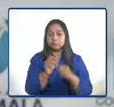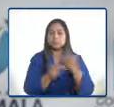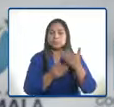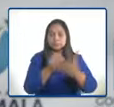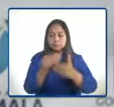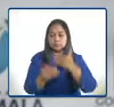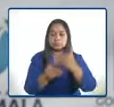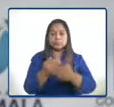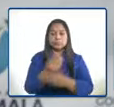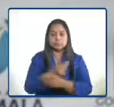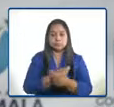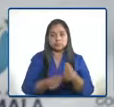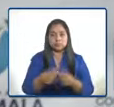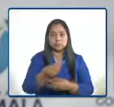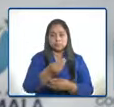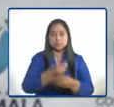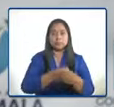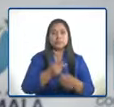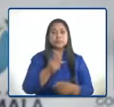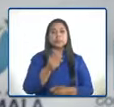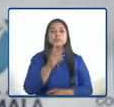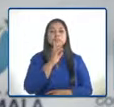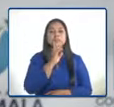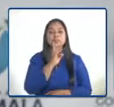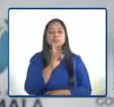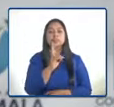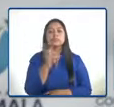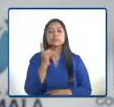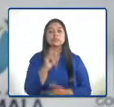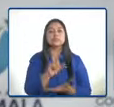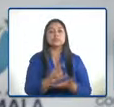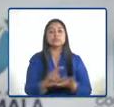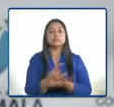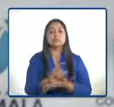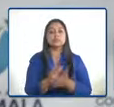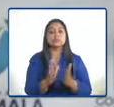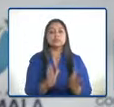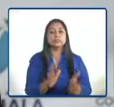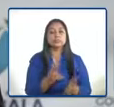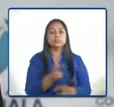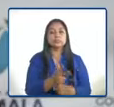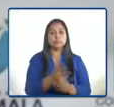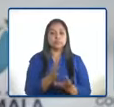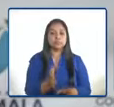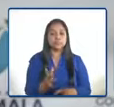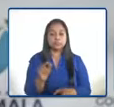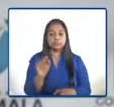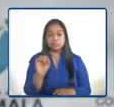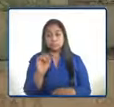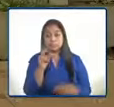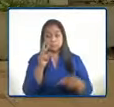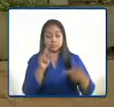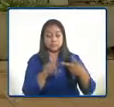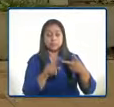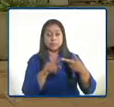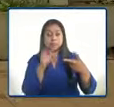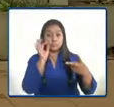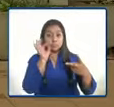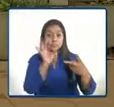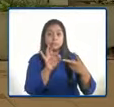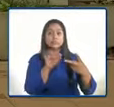en productos y en resultados para la ciudadanía guatemalteca. Y el segundo objetivo específico está relacionado